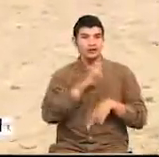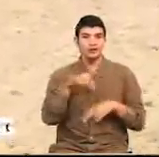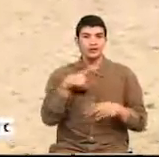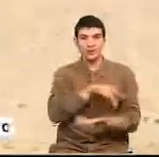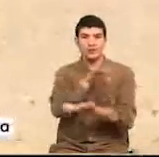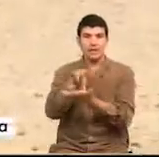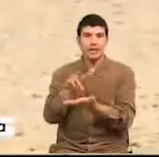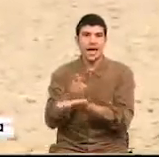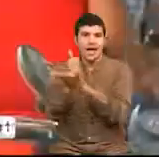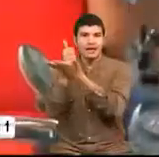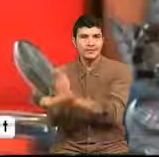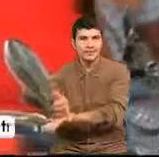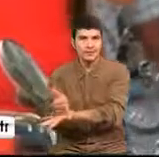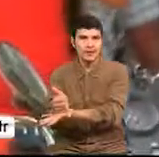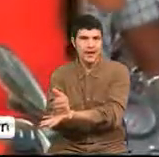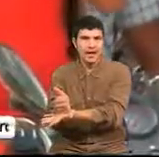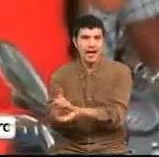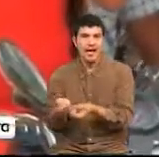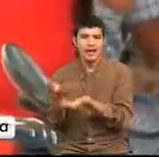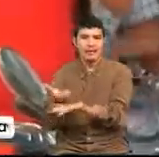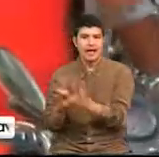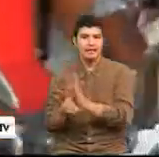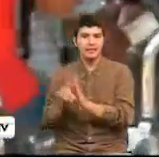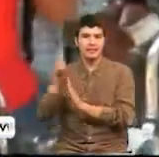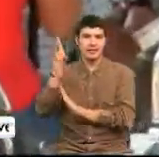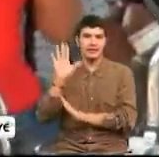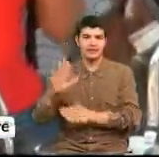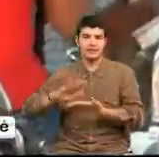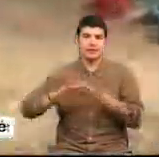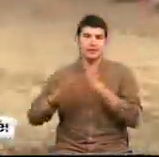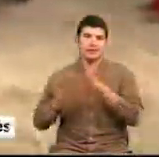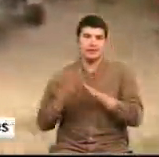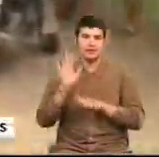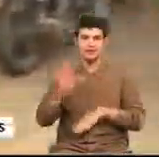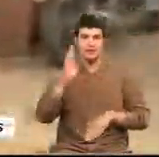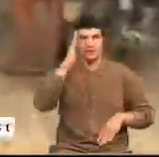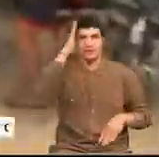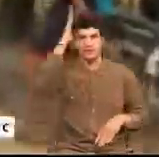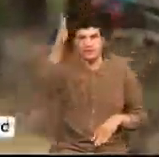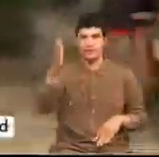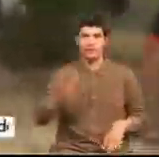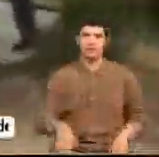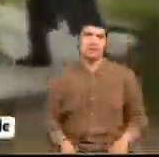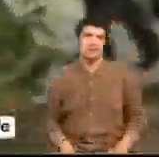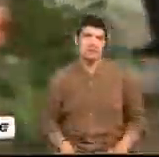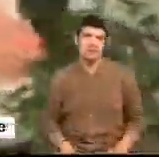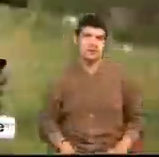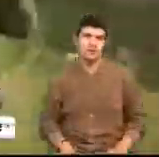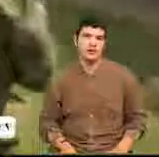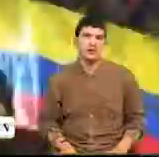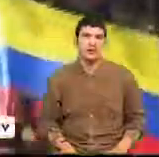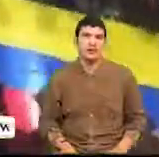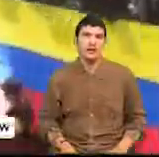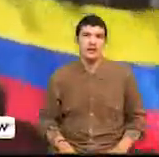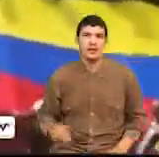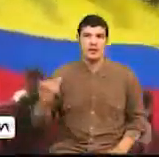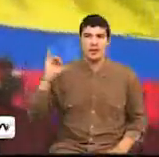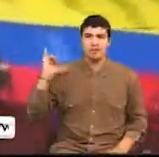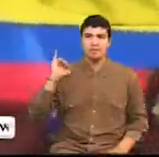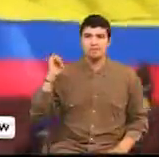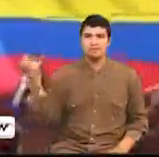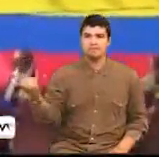venimos es a ayudar a darle un desarrollo al futuro de estas regiones. General, encontrar ejército en